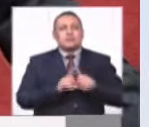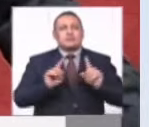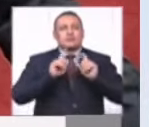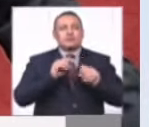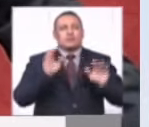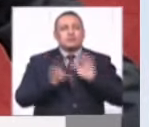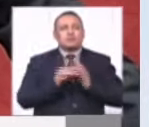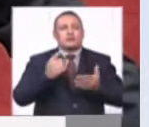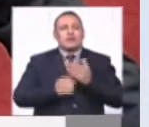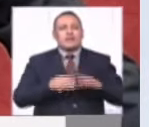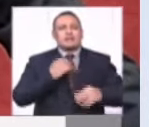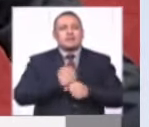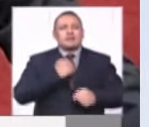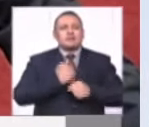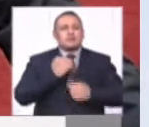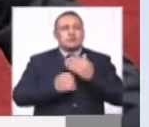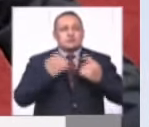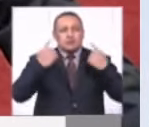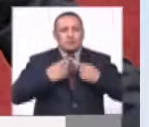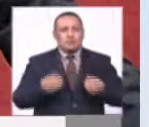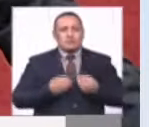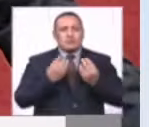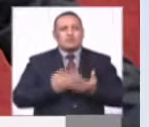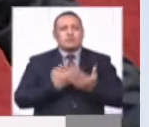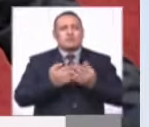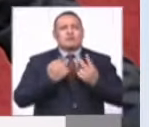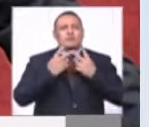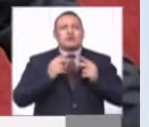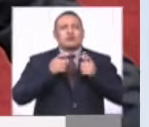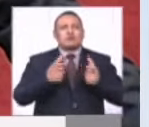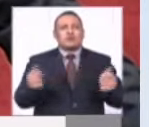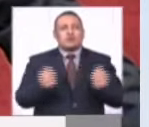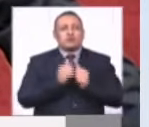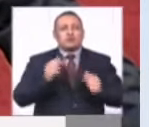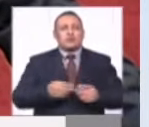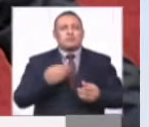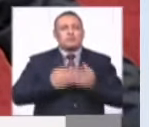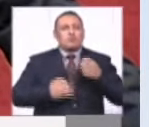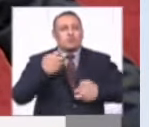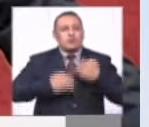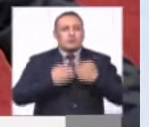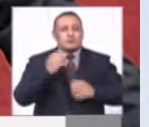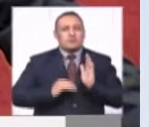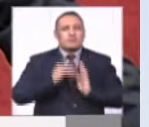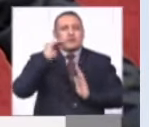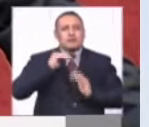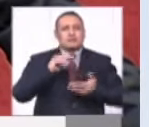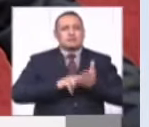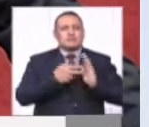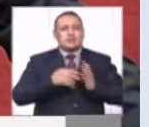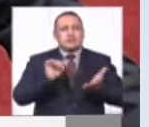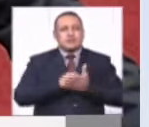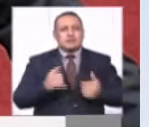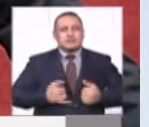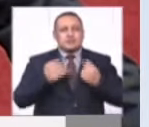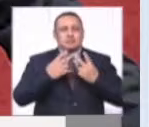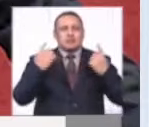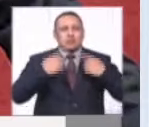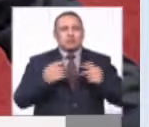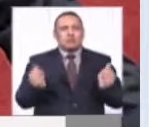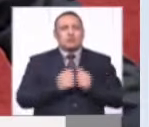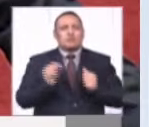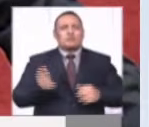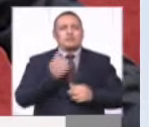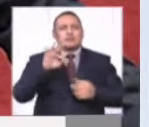preguntan qué acciones se ha dispuesto a fin de controlar la inflación que ha aumentado significativamente en